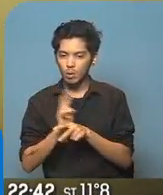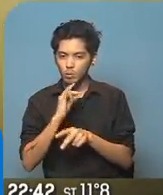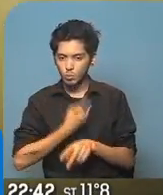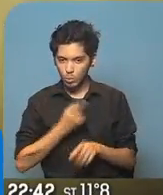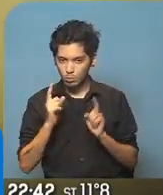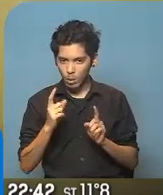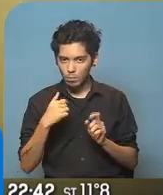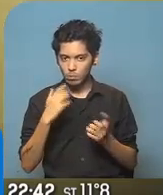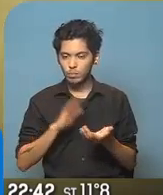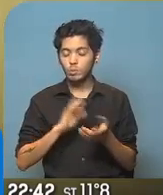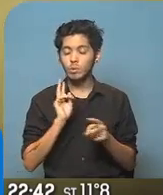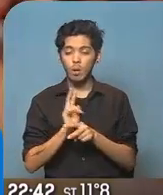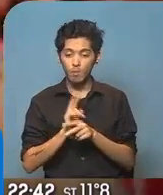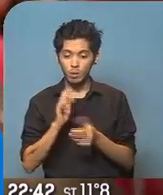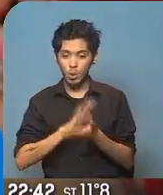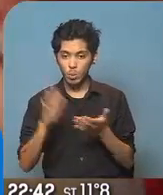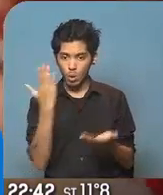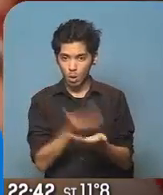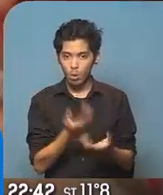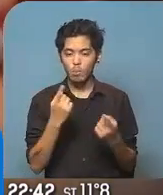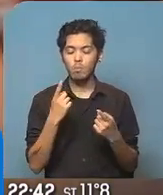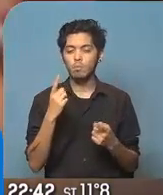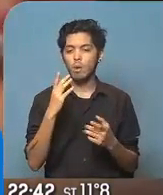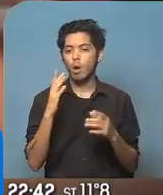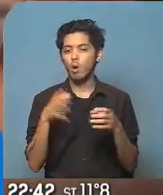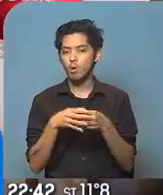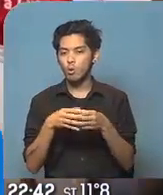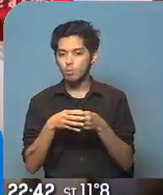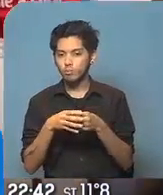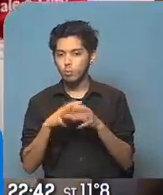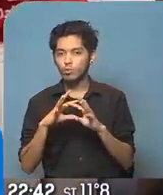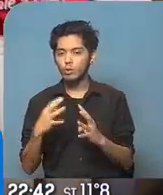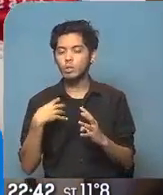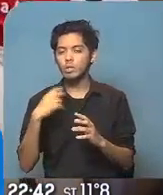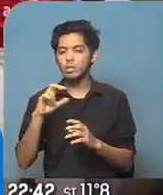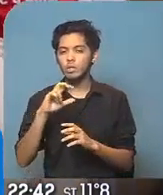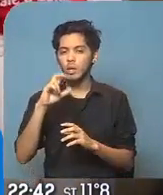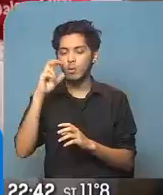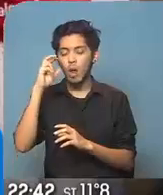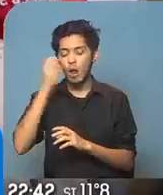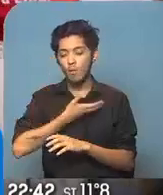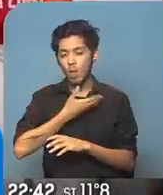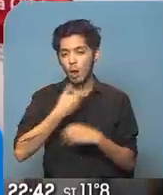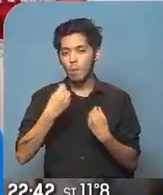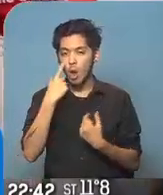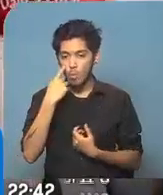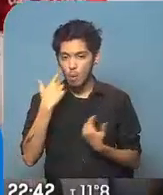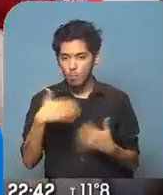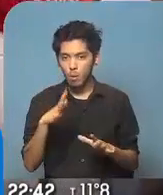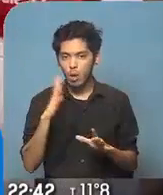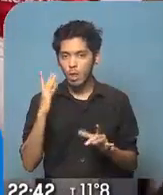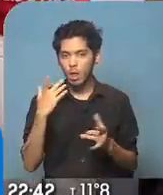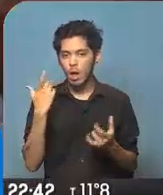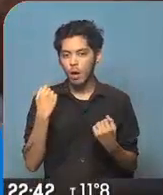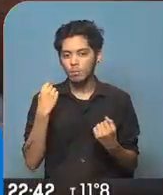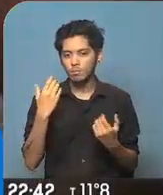defensa acaba de presentar un nuevo recurso ante el Supremo Tribunal Federal para que Lula pueda apelar en libertad a la sentencia, intentando